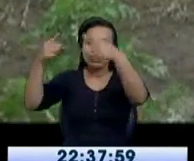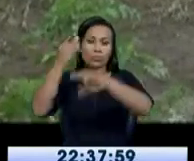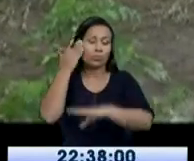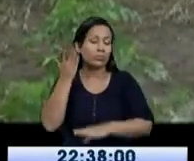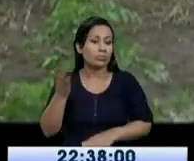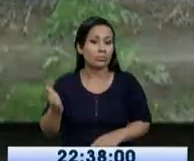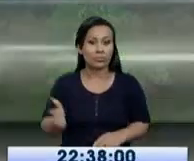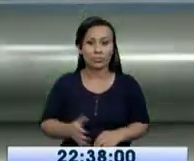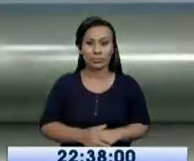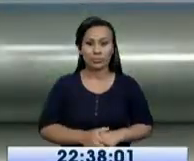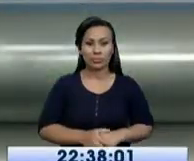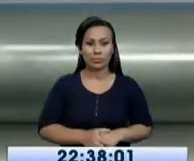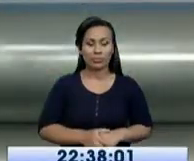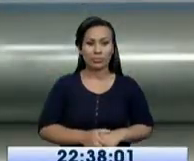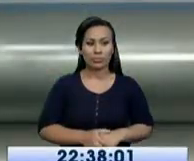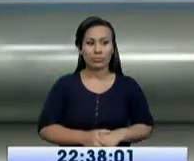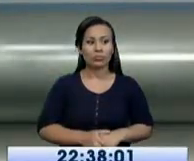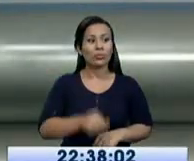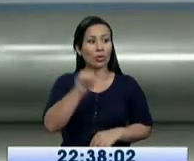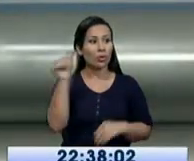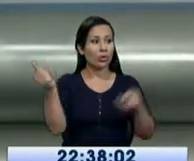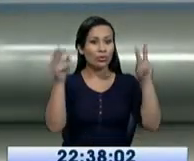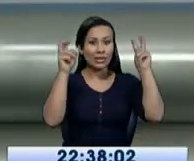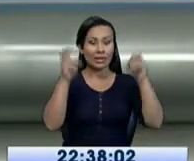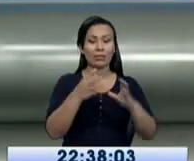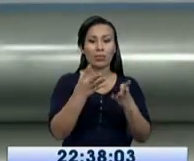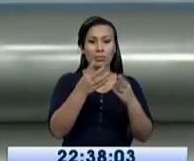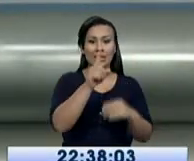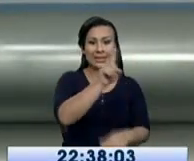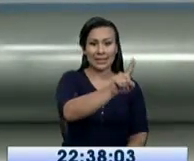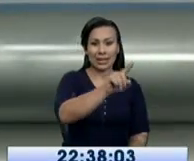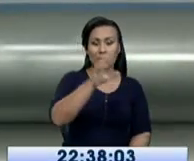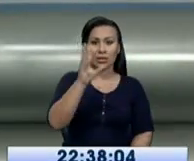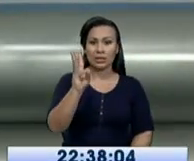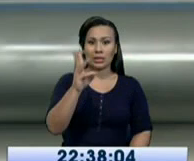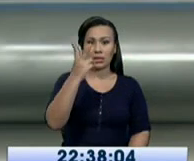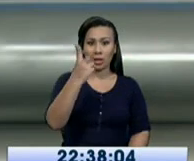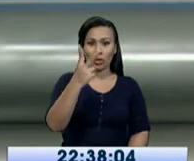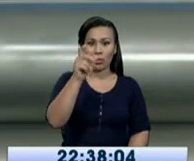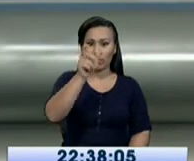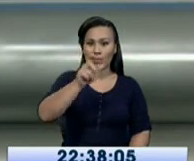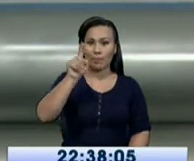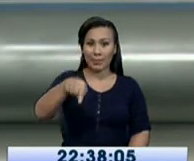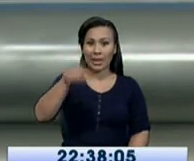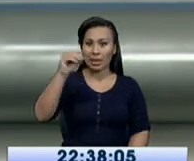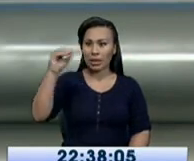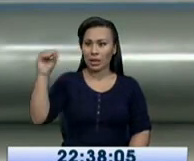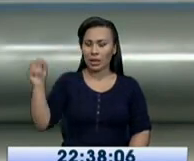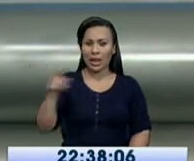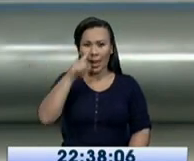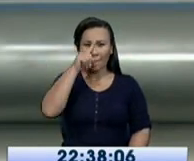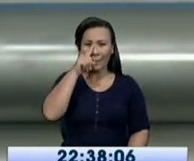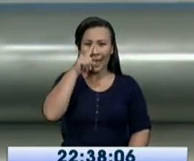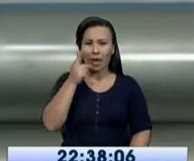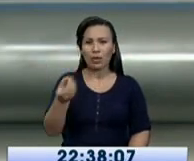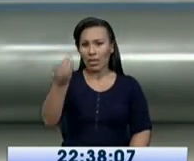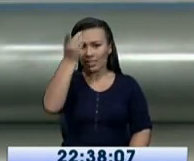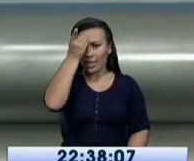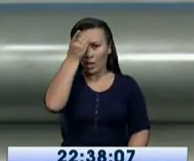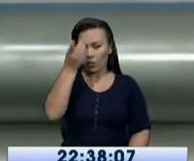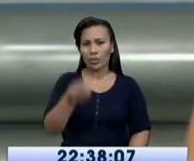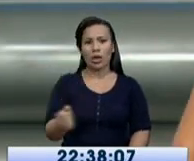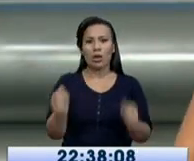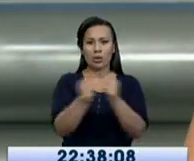Camacho. En otro tema, 162 mil patronos que mantienen deudas con el Seguro Social serán los beneficiados de la